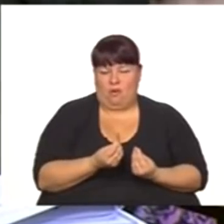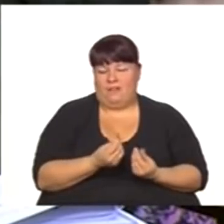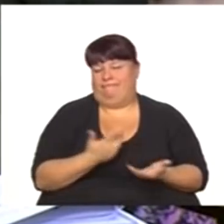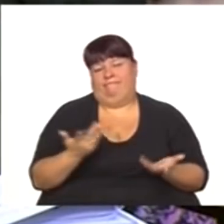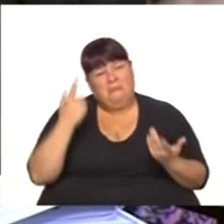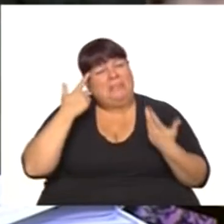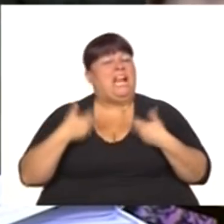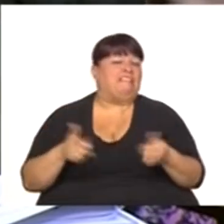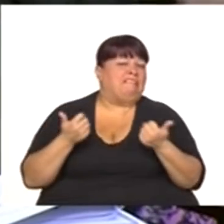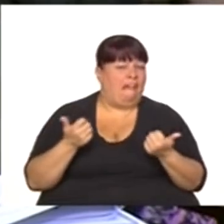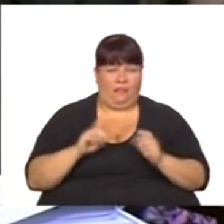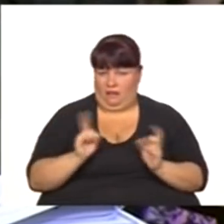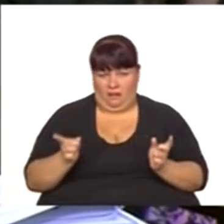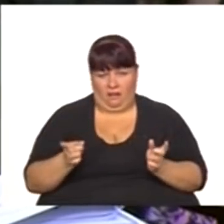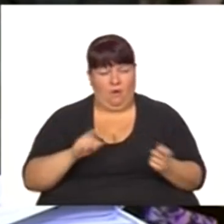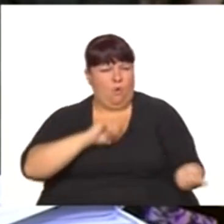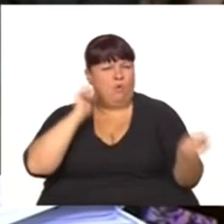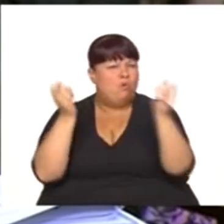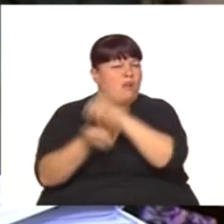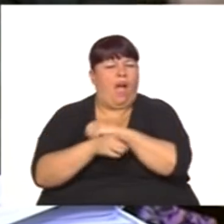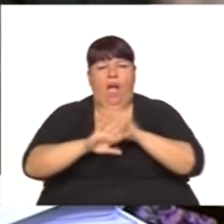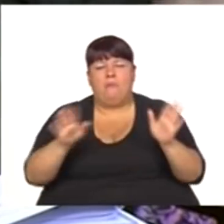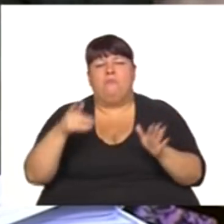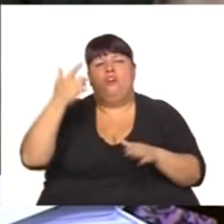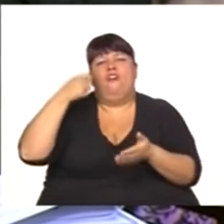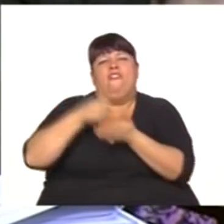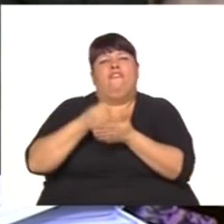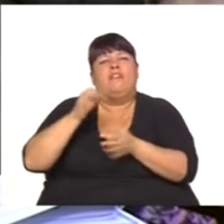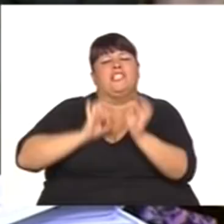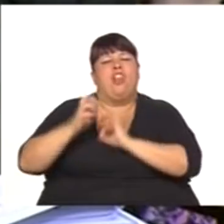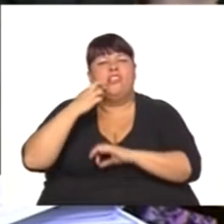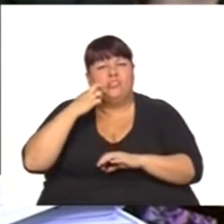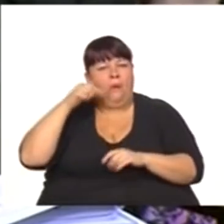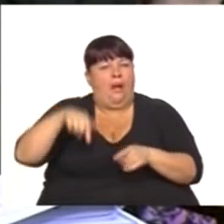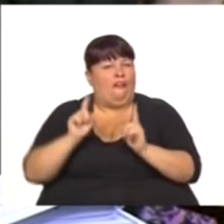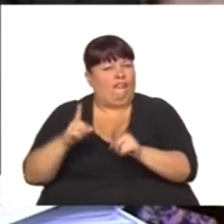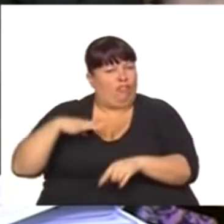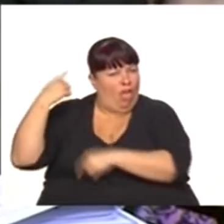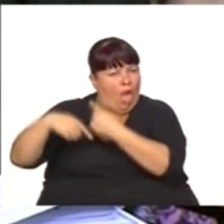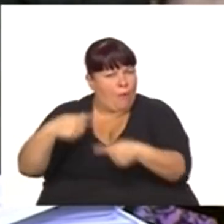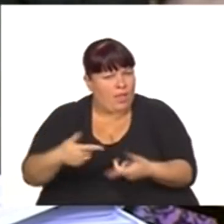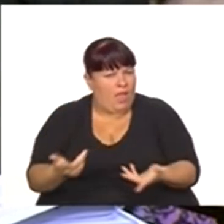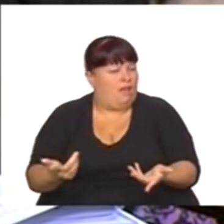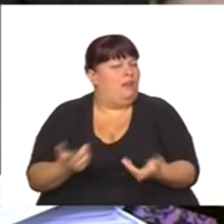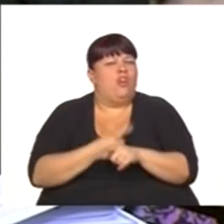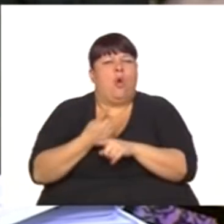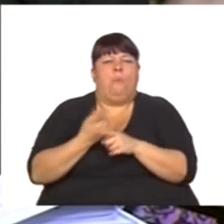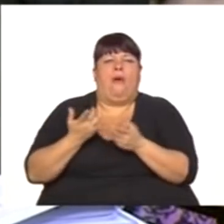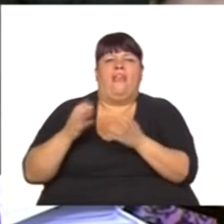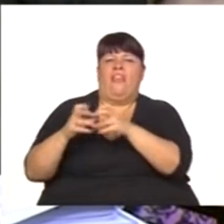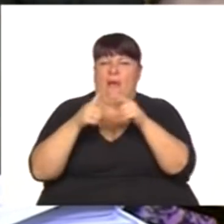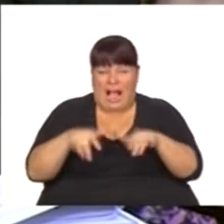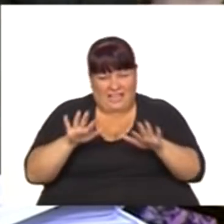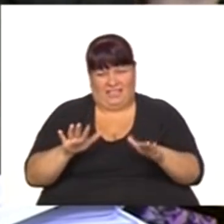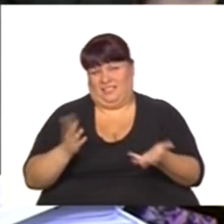parece natural. Fue un giro copernicano a fines del siglo XIX que hoy mantenemos, y no podemos discutirlo como lo